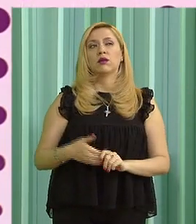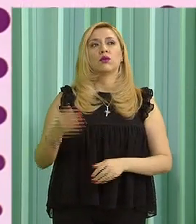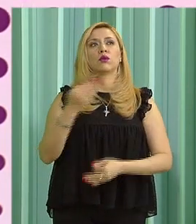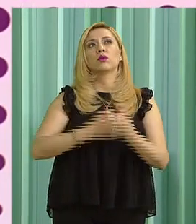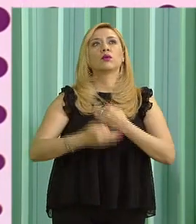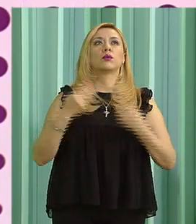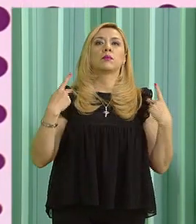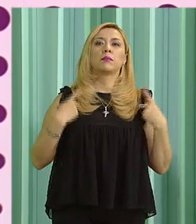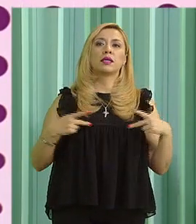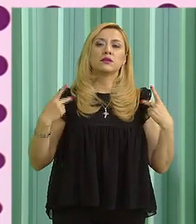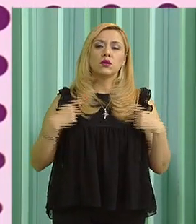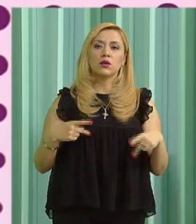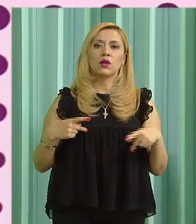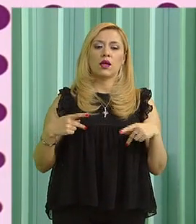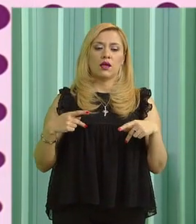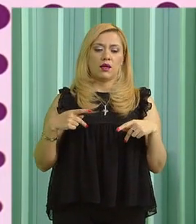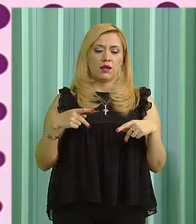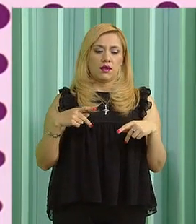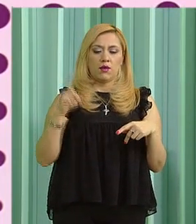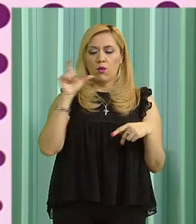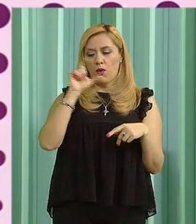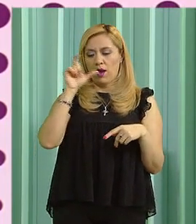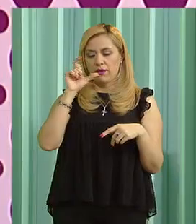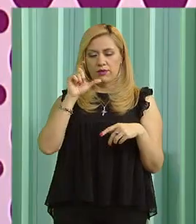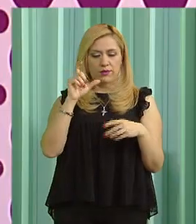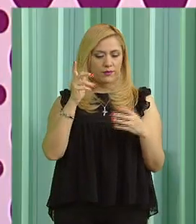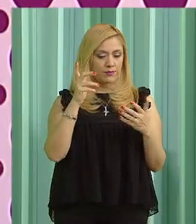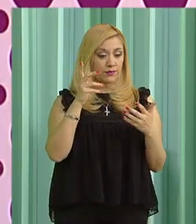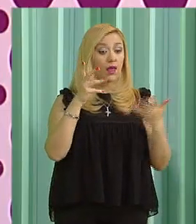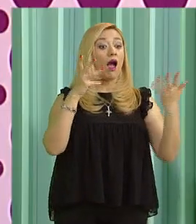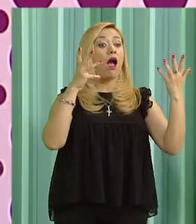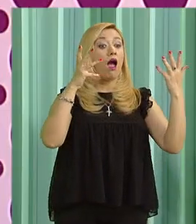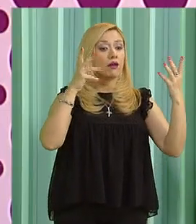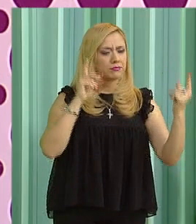personas que están en contacto con